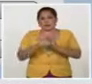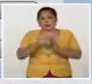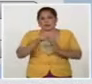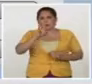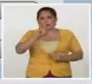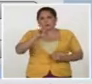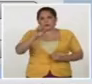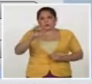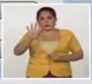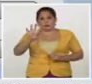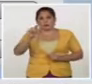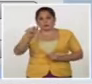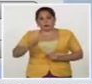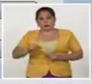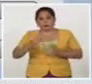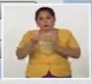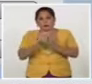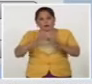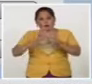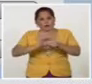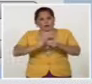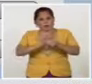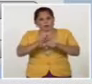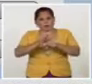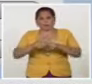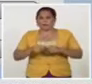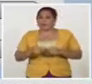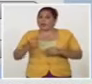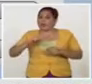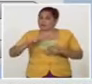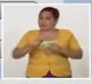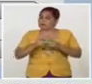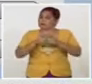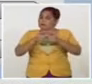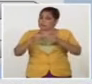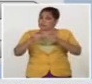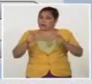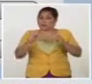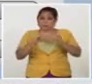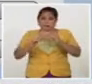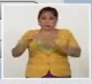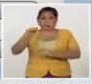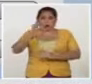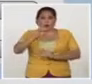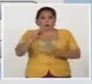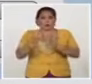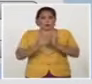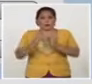65.057.904 confirmados, que tuviera ayer una cifra de activos por encima de los